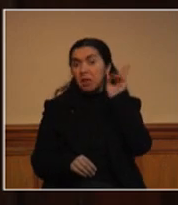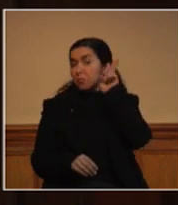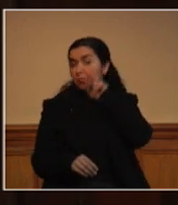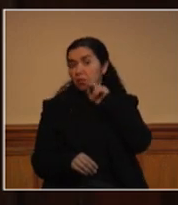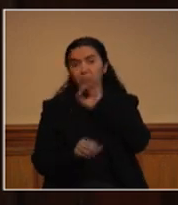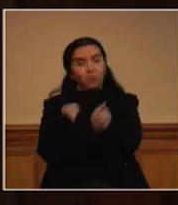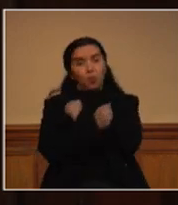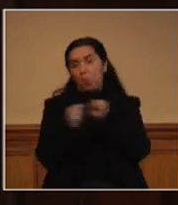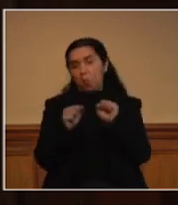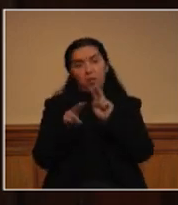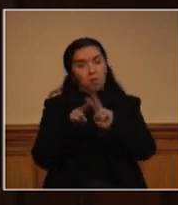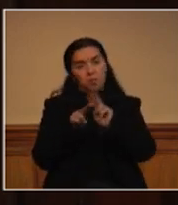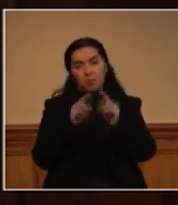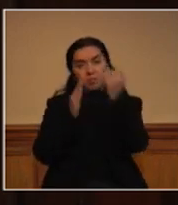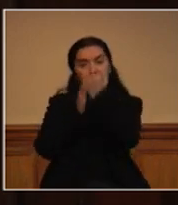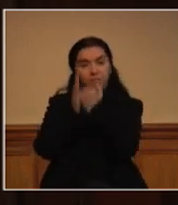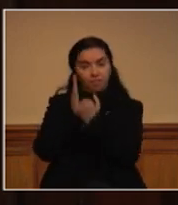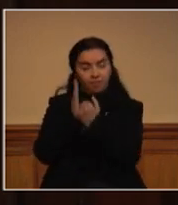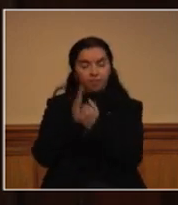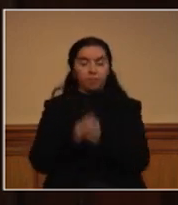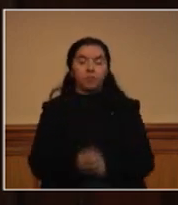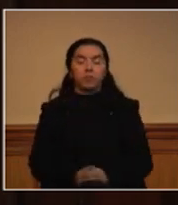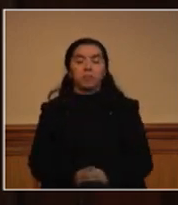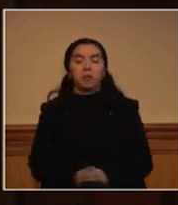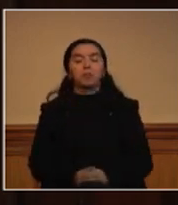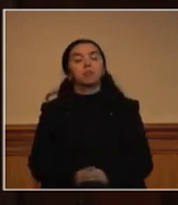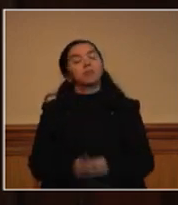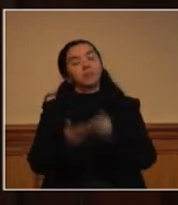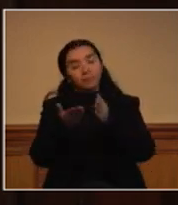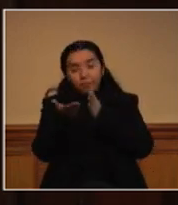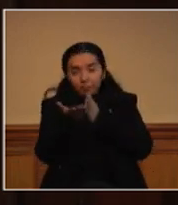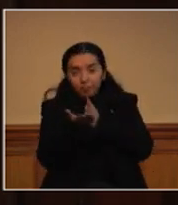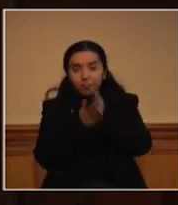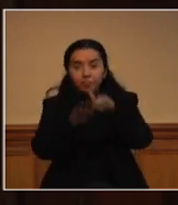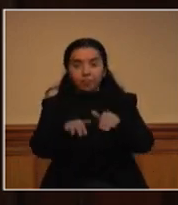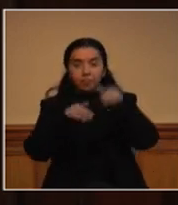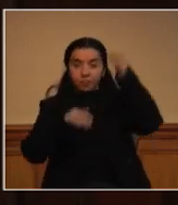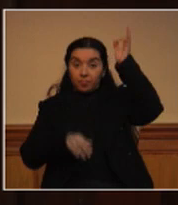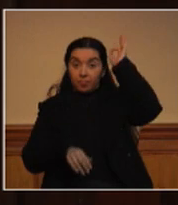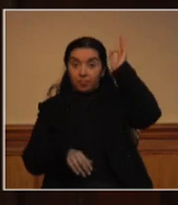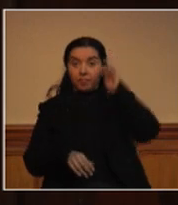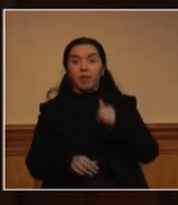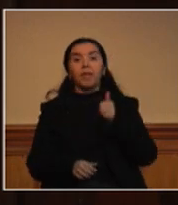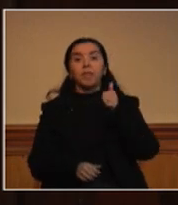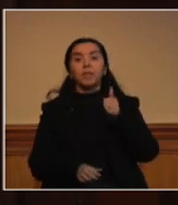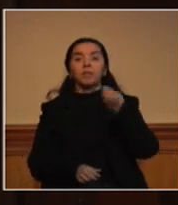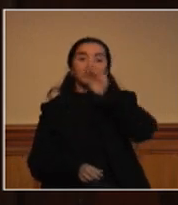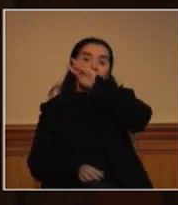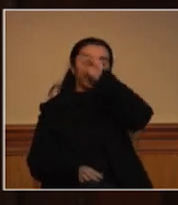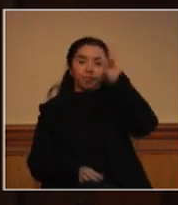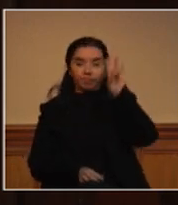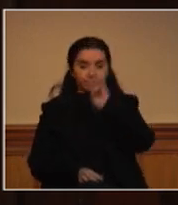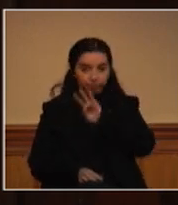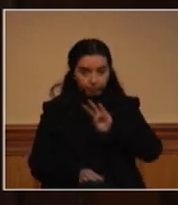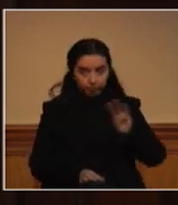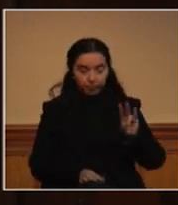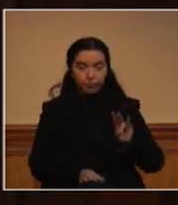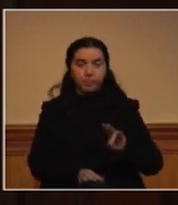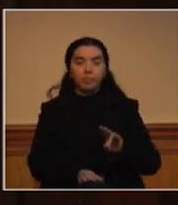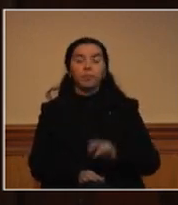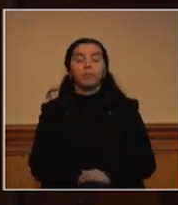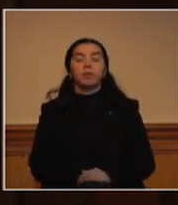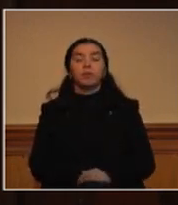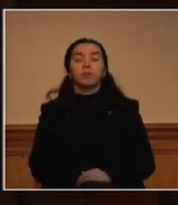que tenemos hoy. Sin más dilación, damos comienzo a este seminario de mano del director del Servicio Nacional de la Discapacidad, de